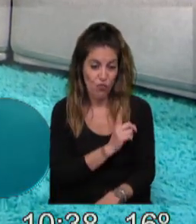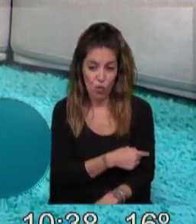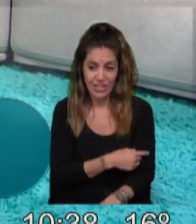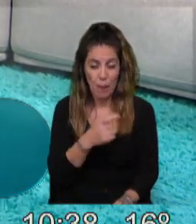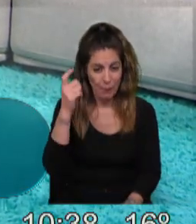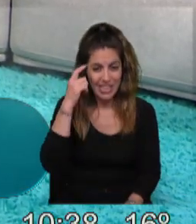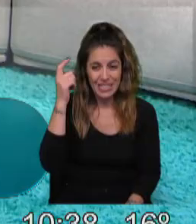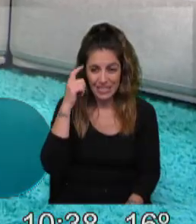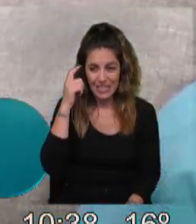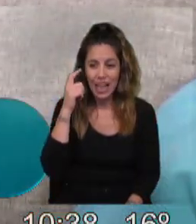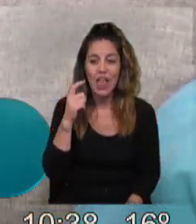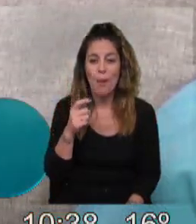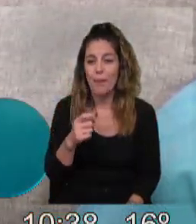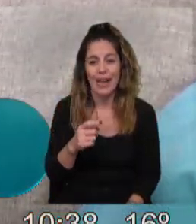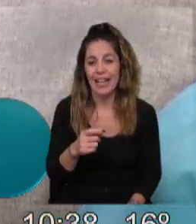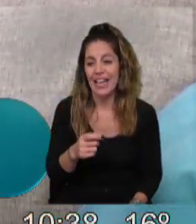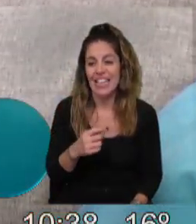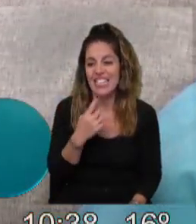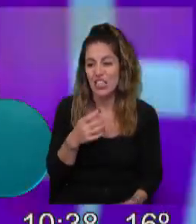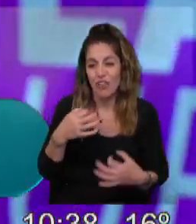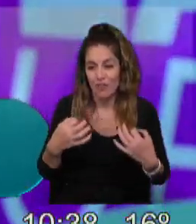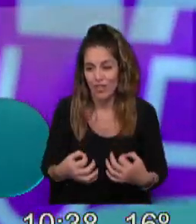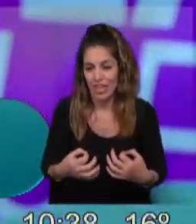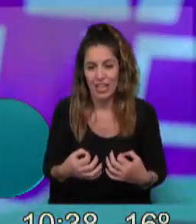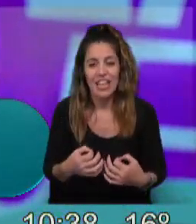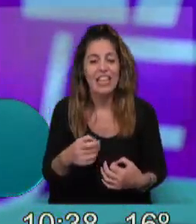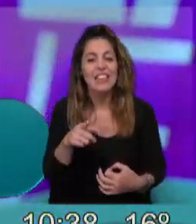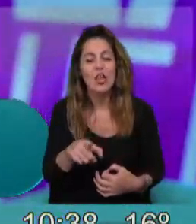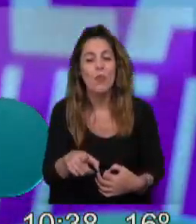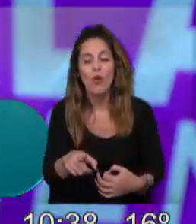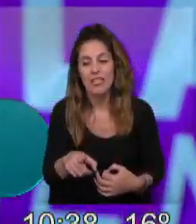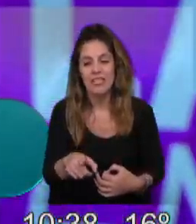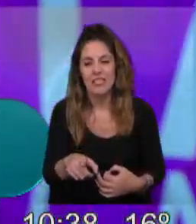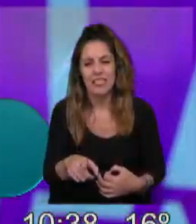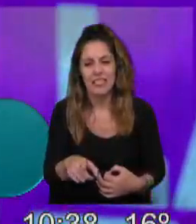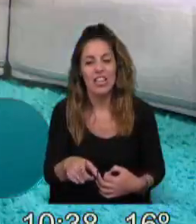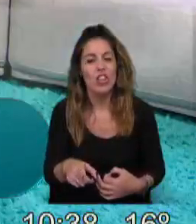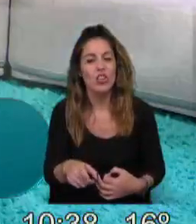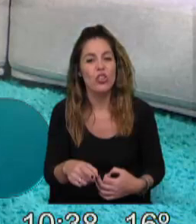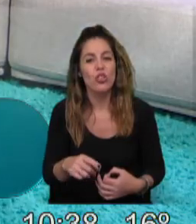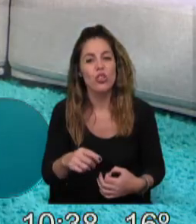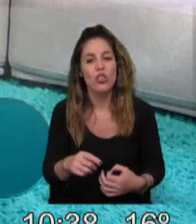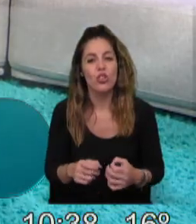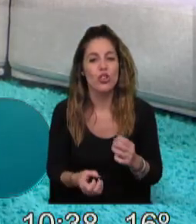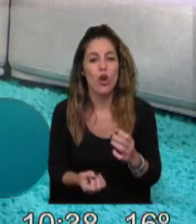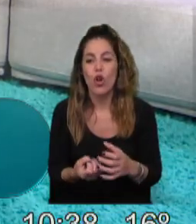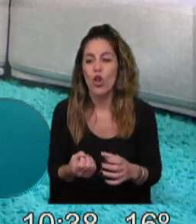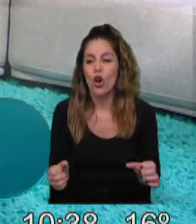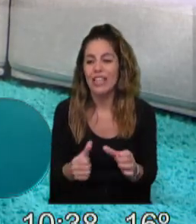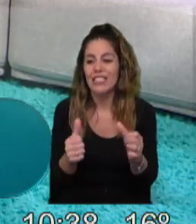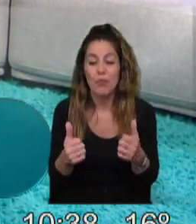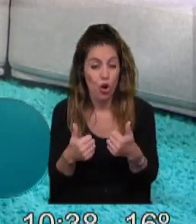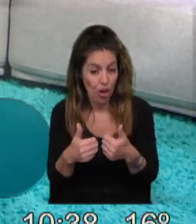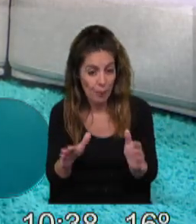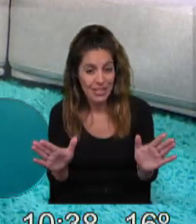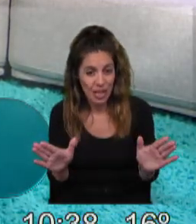sean funcionales 100%. No, me morí con eso. ¿Y acá? Después estos son los ponchos cambiadores. Esta es toda la línea que tenemos, que fue con la que lo que iniciamos. Encanta.